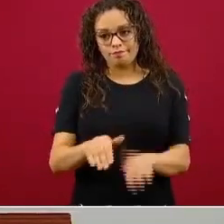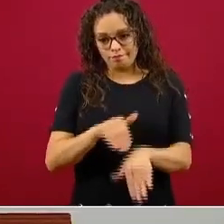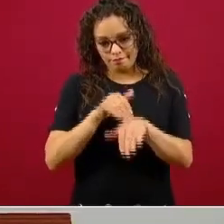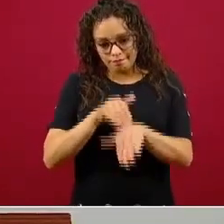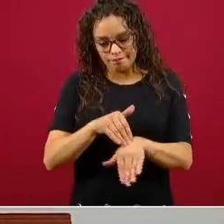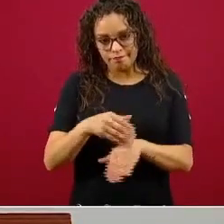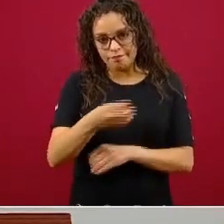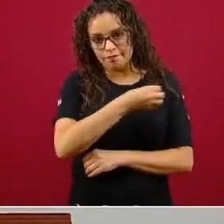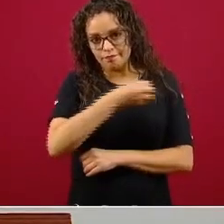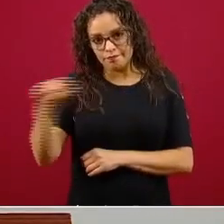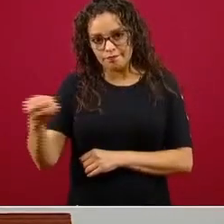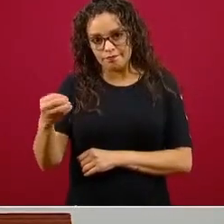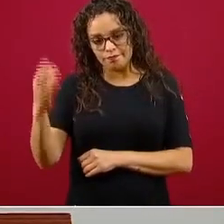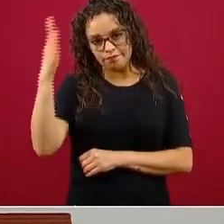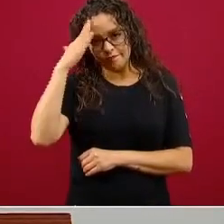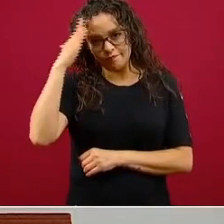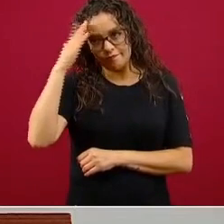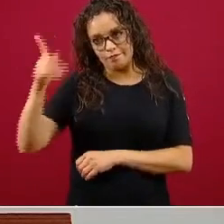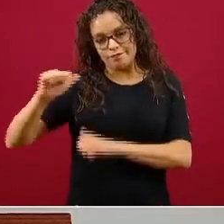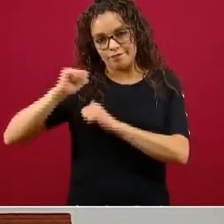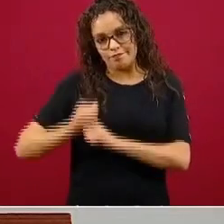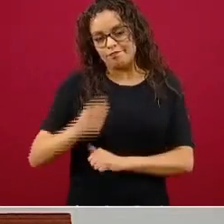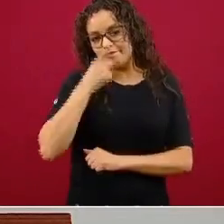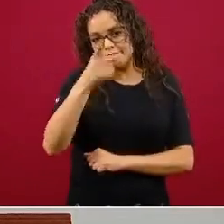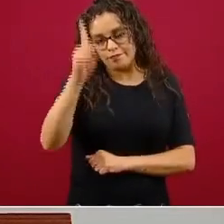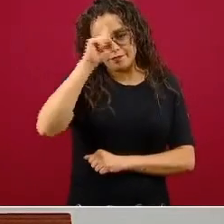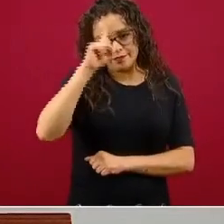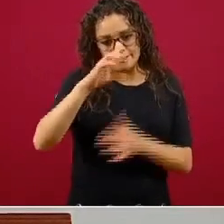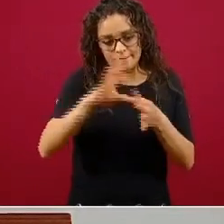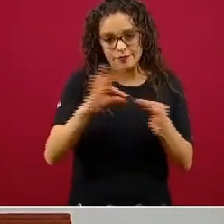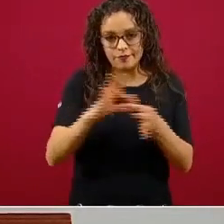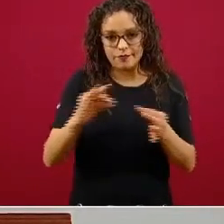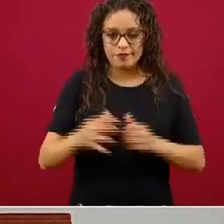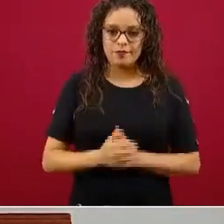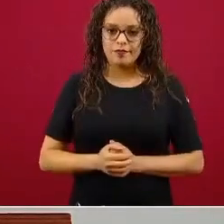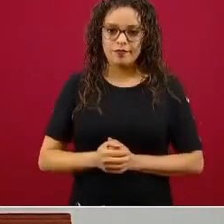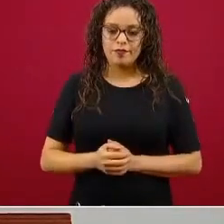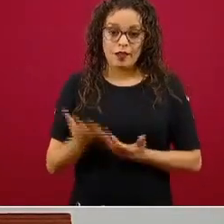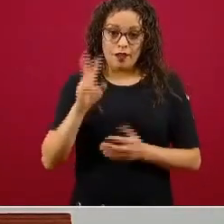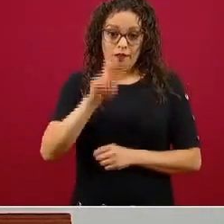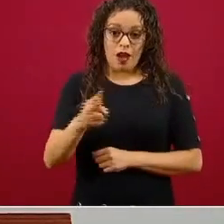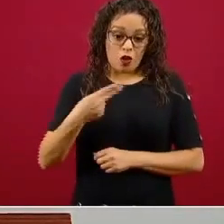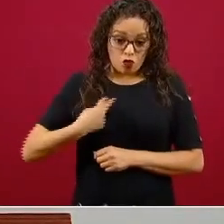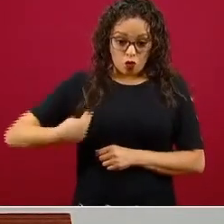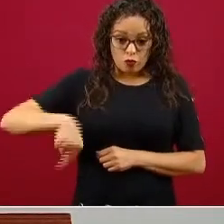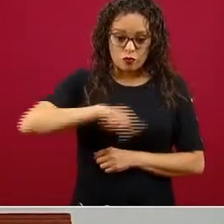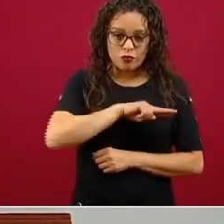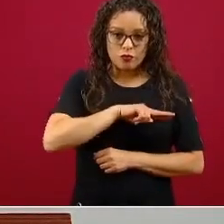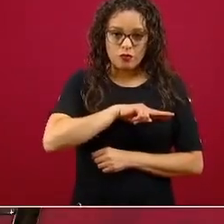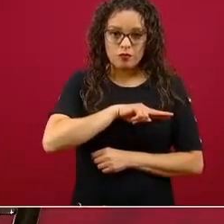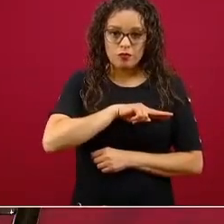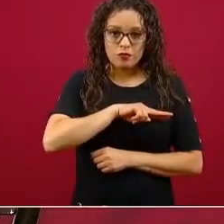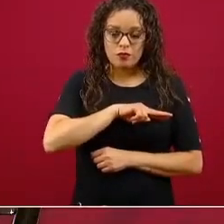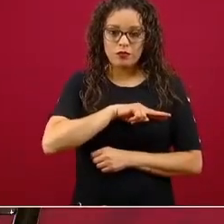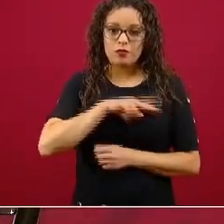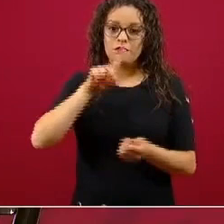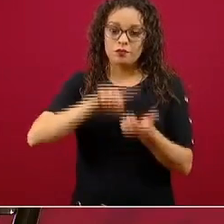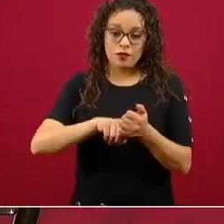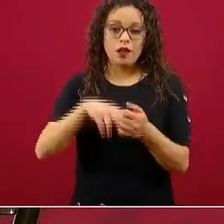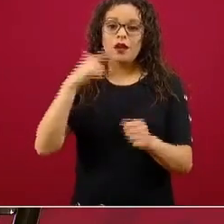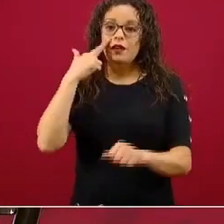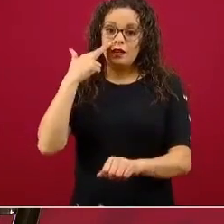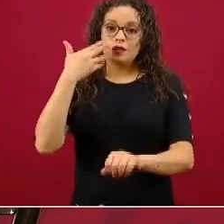indicaciones y responder como sociedad. Solo nosotros vamos a ser los responsables de